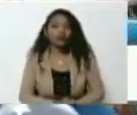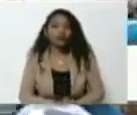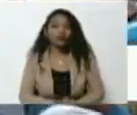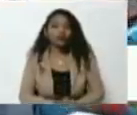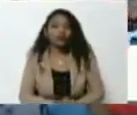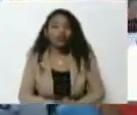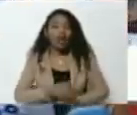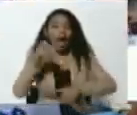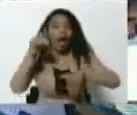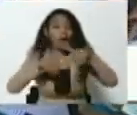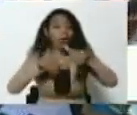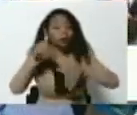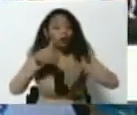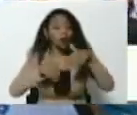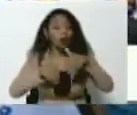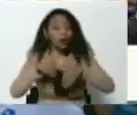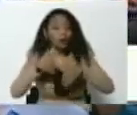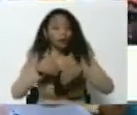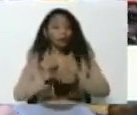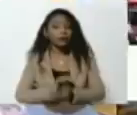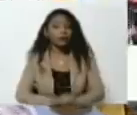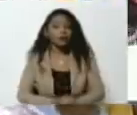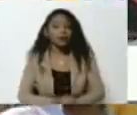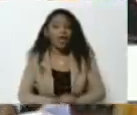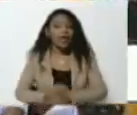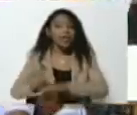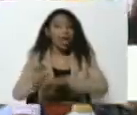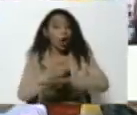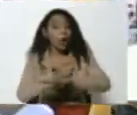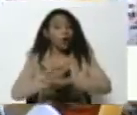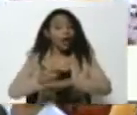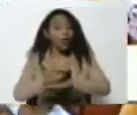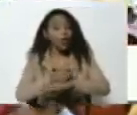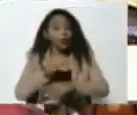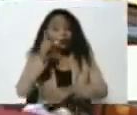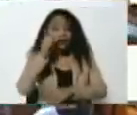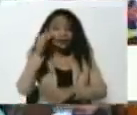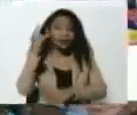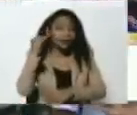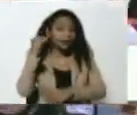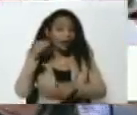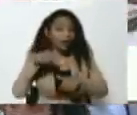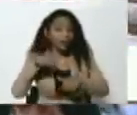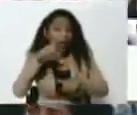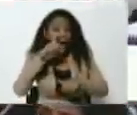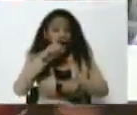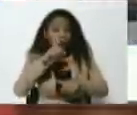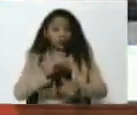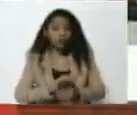a las elecciones de gobernadores y gobernadoras este año.